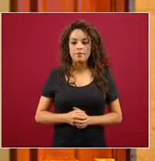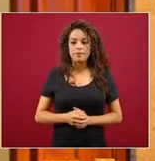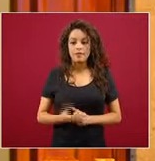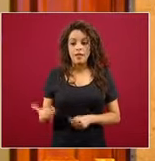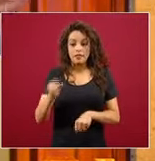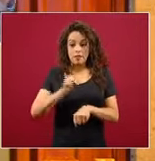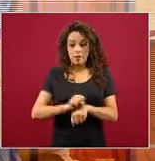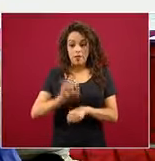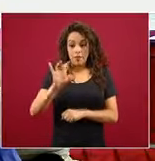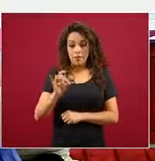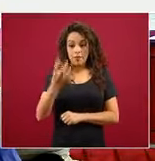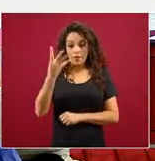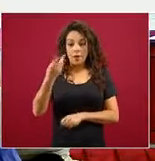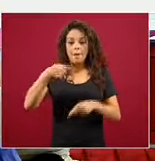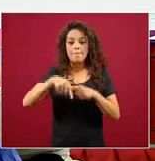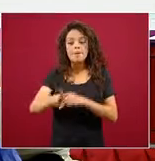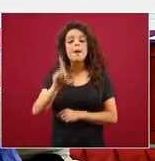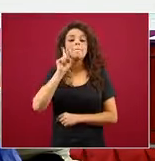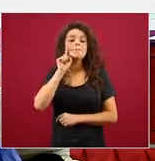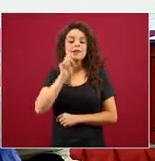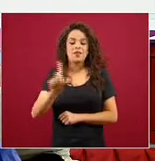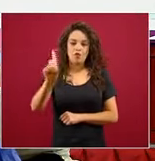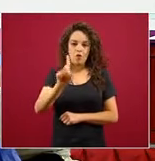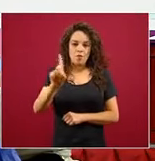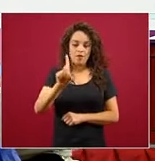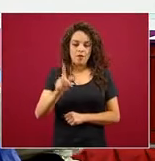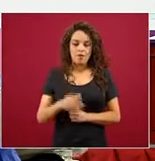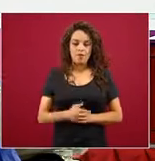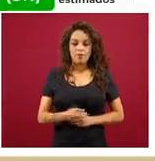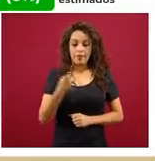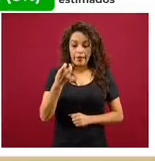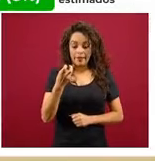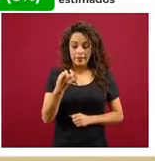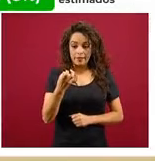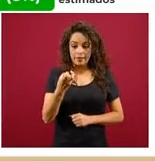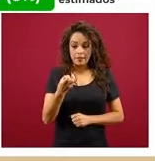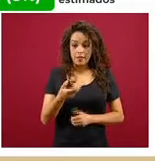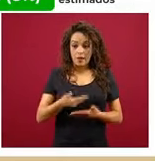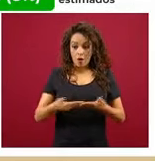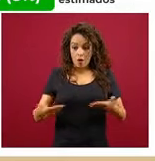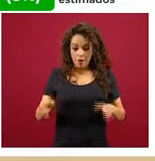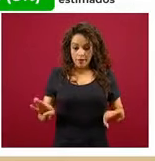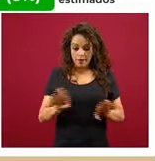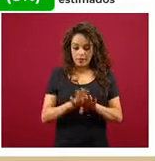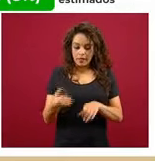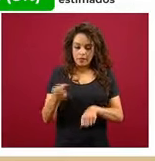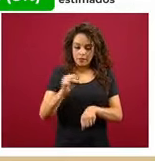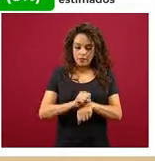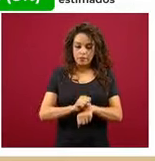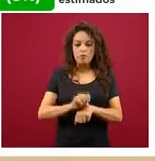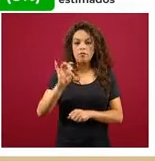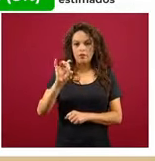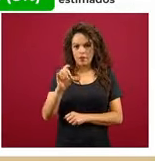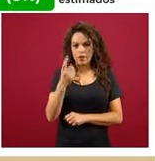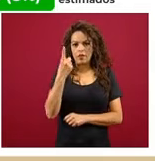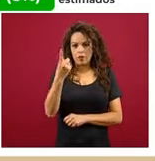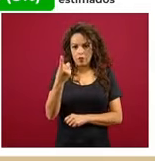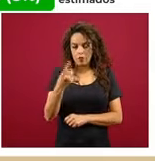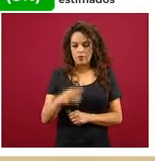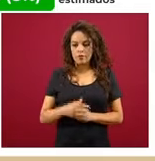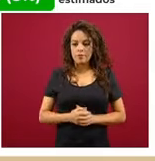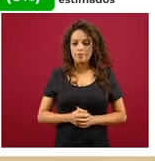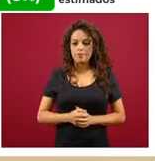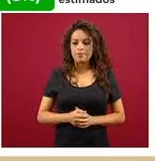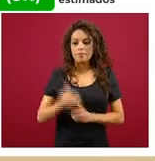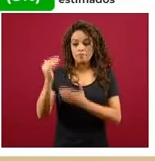la que empezará mañana domingo. Entonces estamos cerrando la semana 31 con una disminución que hasta este momento se ha sostenido